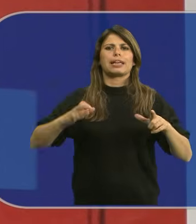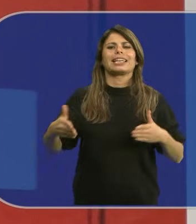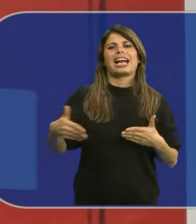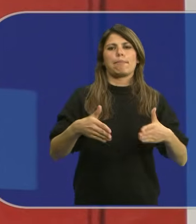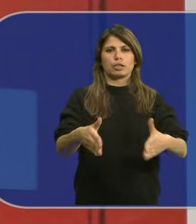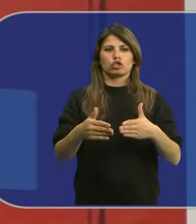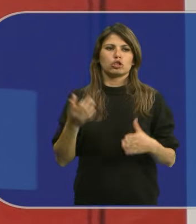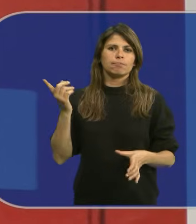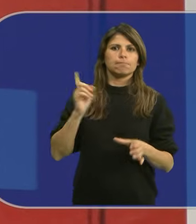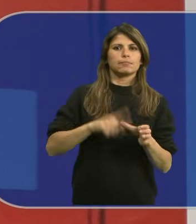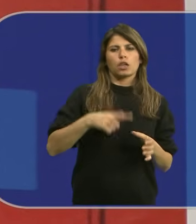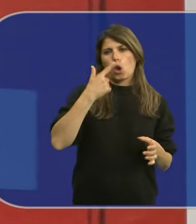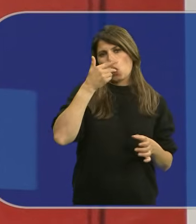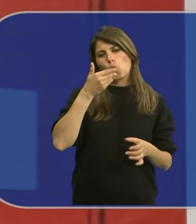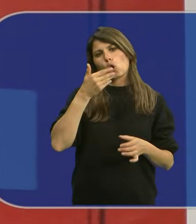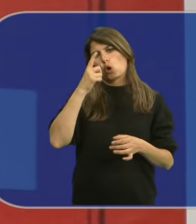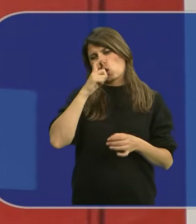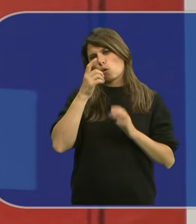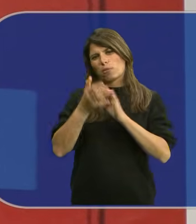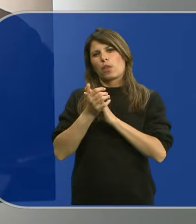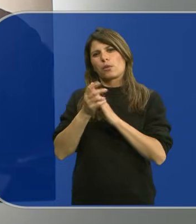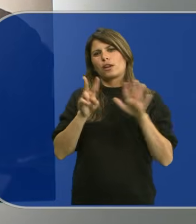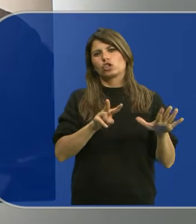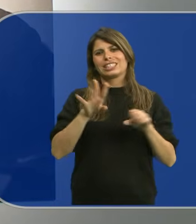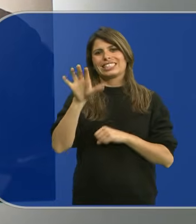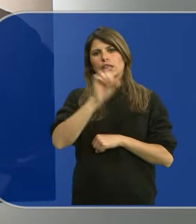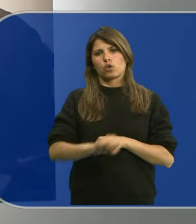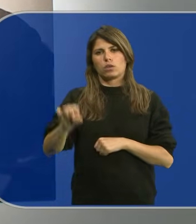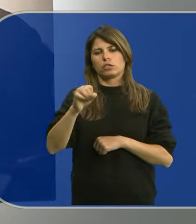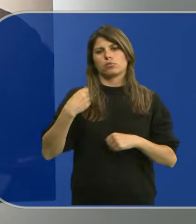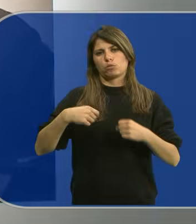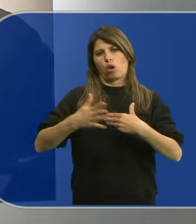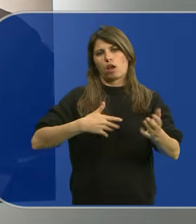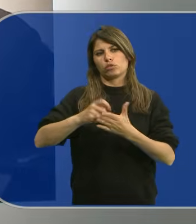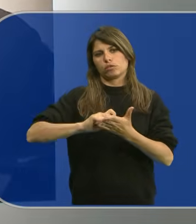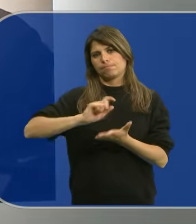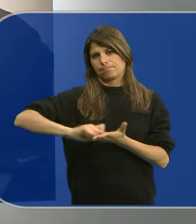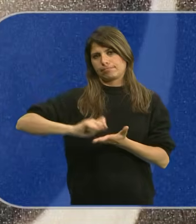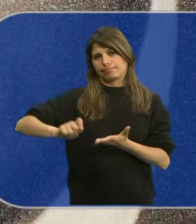Forma parte de la conmemoración de los 75 años en los que el autor escribió esta obra emblemática.